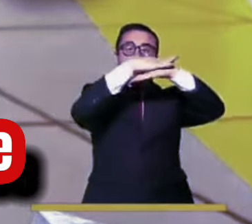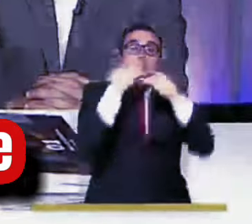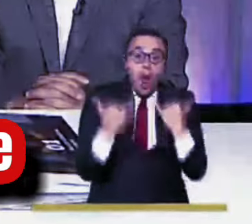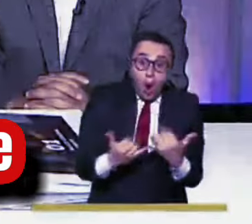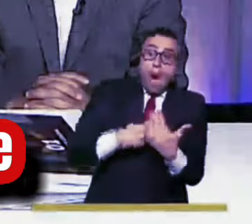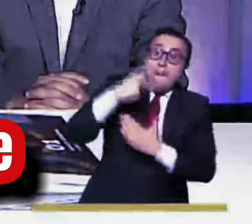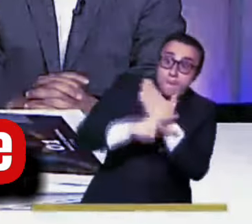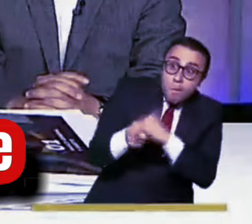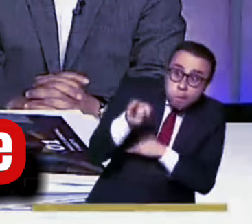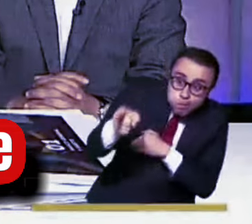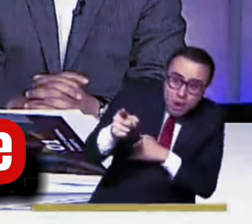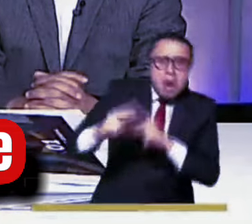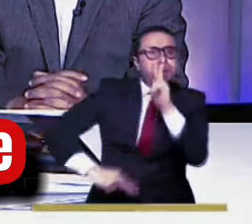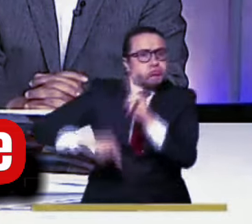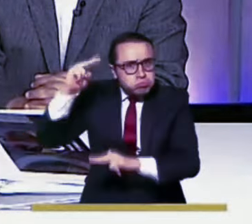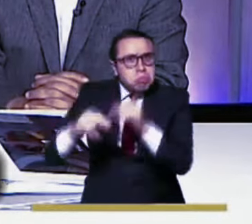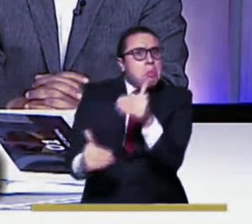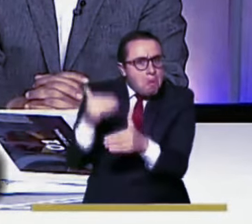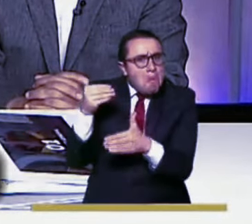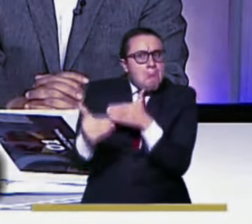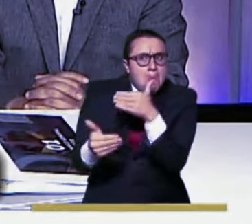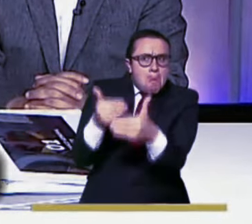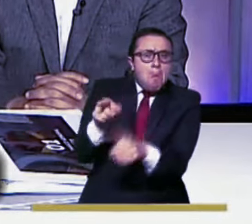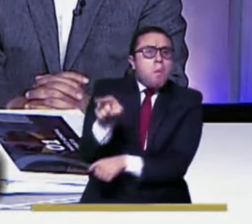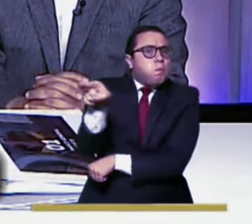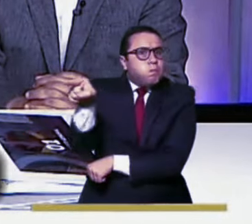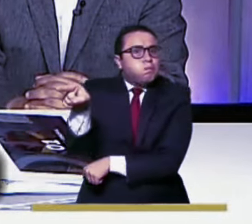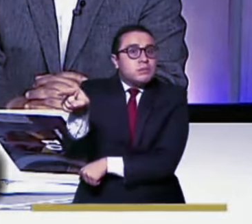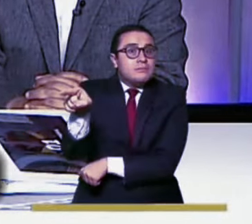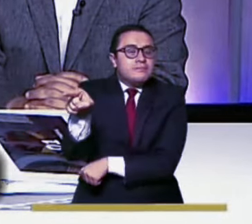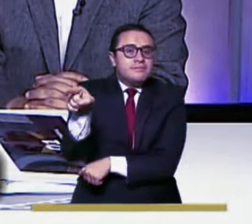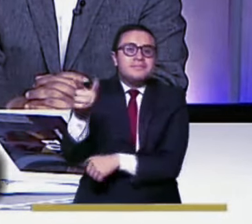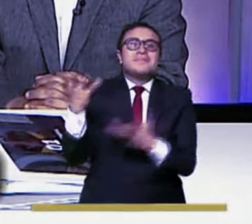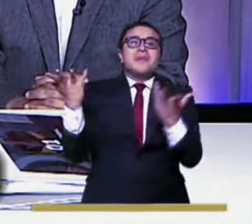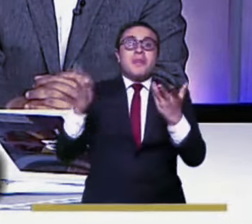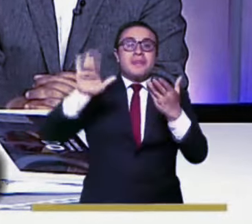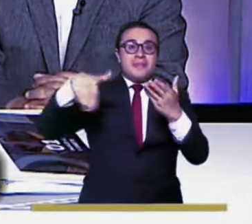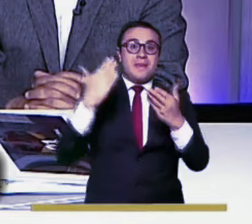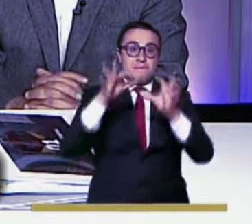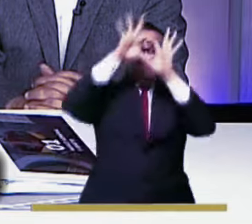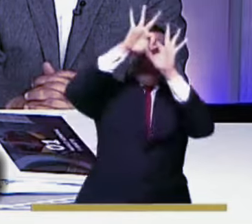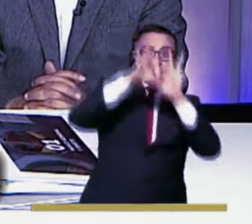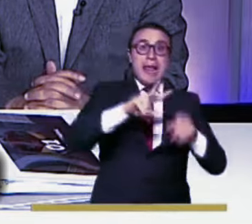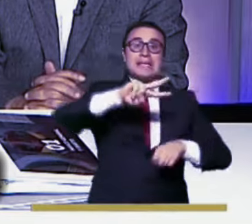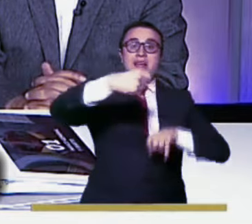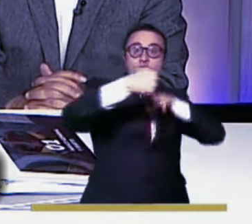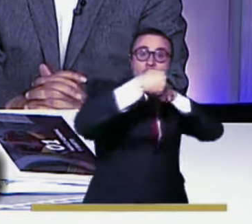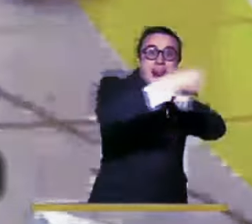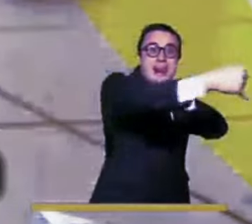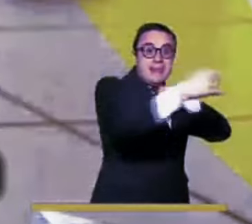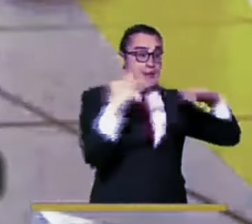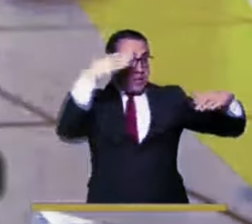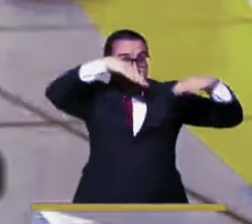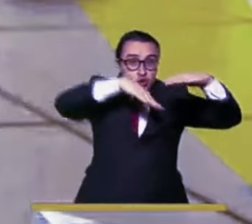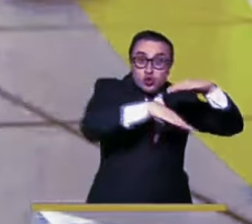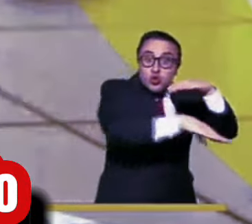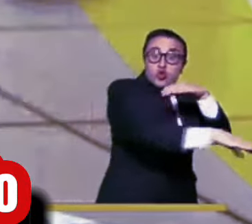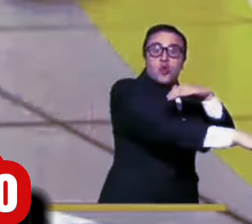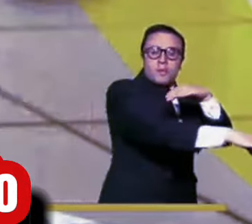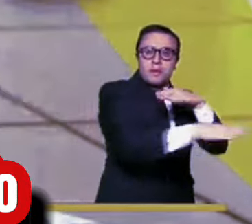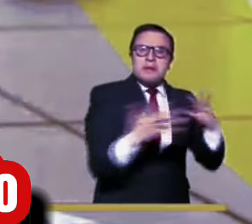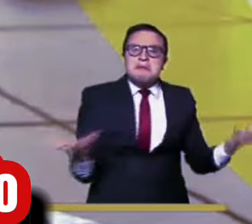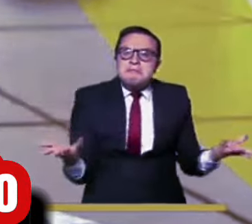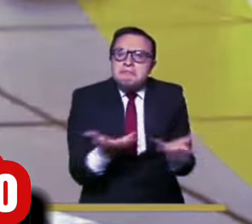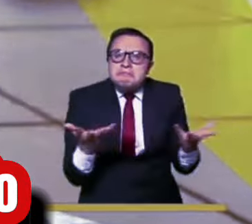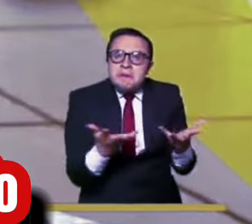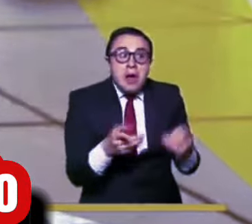está semiconstruyendo. Allí se articularía al segundo tramo subterráneo este, y